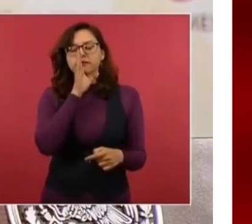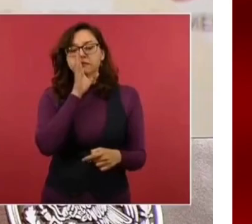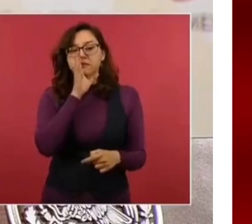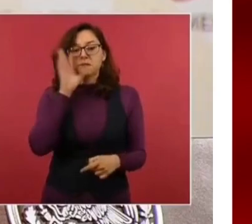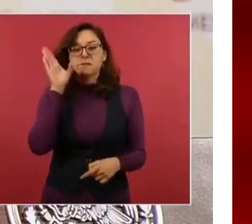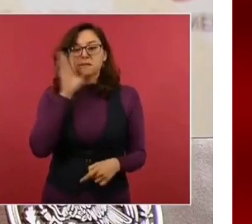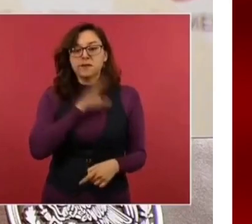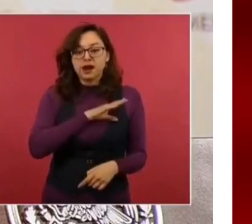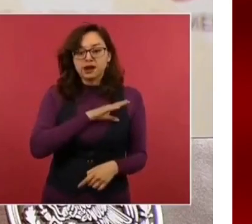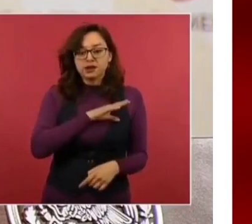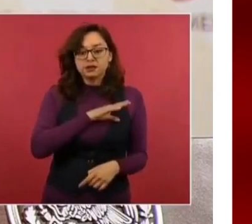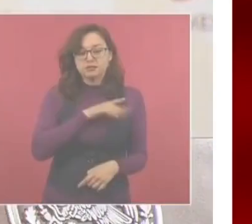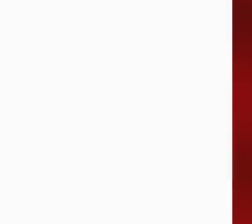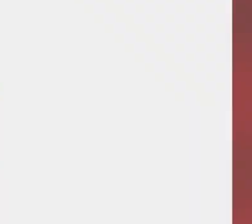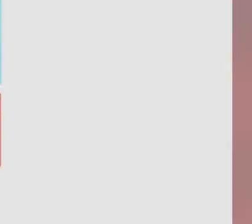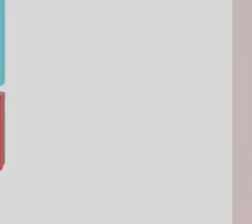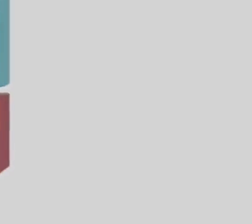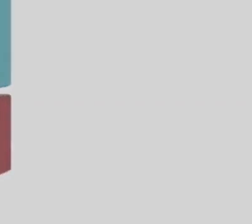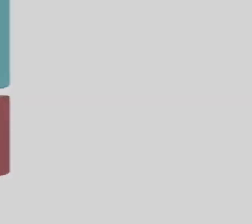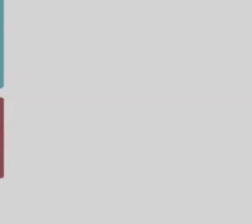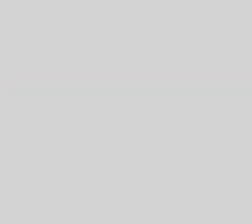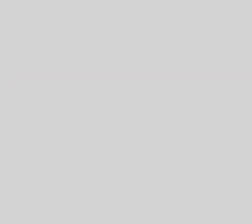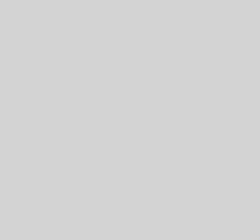eso es lo que yo pienso